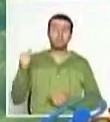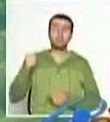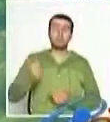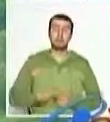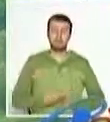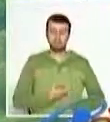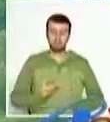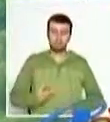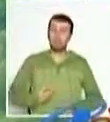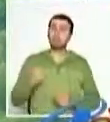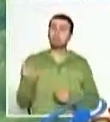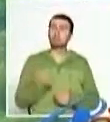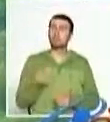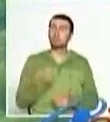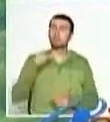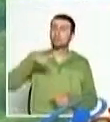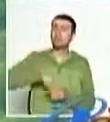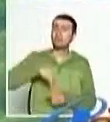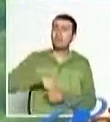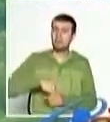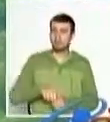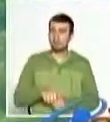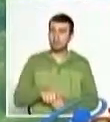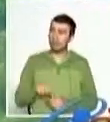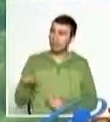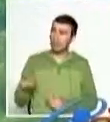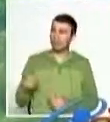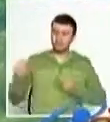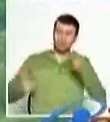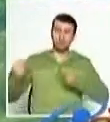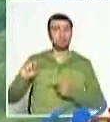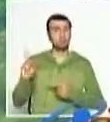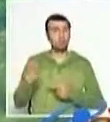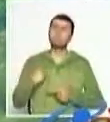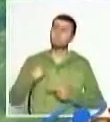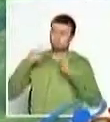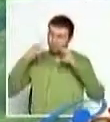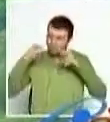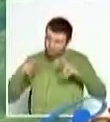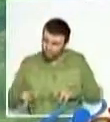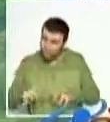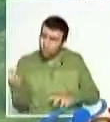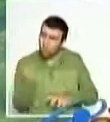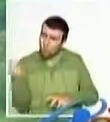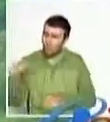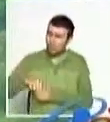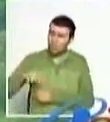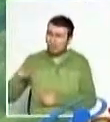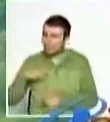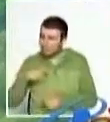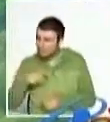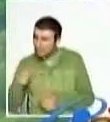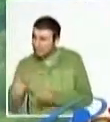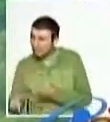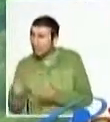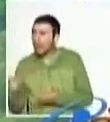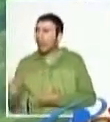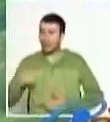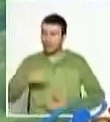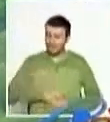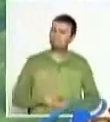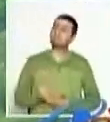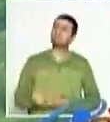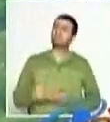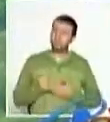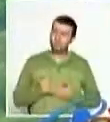gastritis, en vez de irme a estudiar qué es lo que tiene la papa que mejora la gastritis? Es la interpretación que yo le doy a la consulta clínica